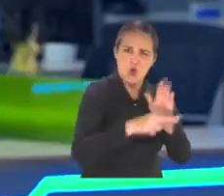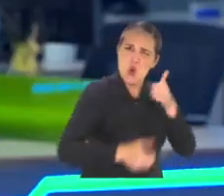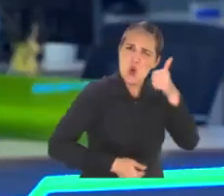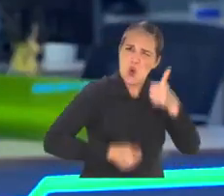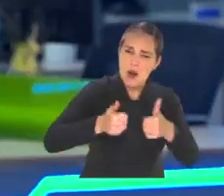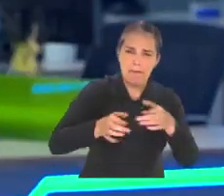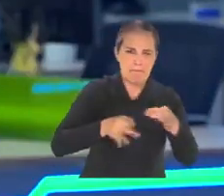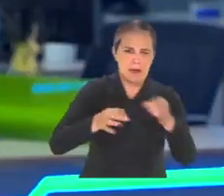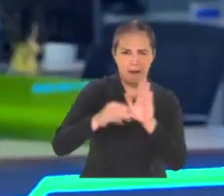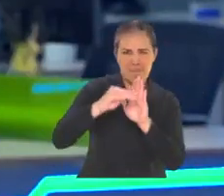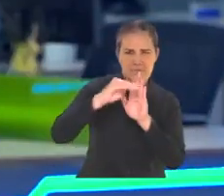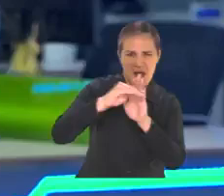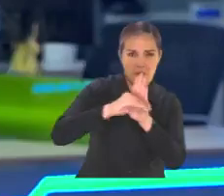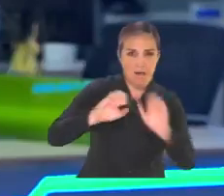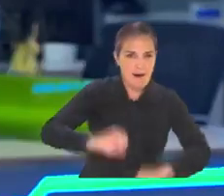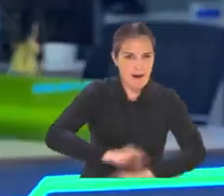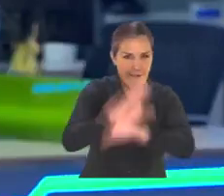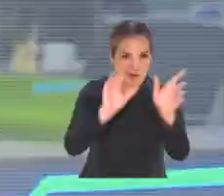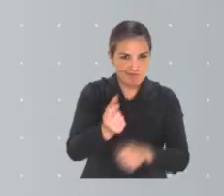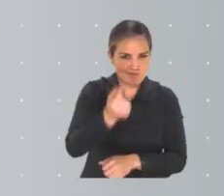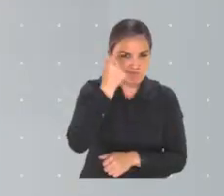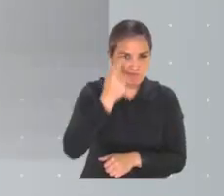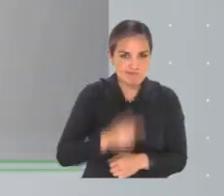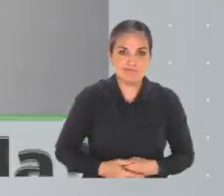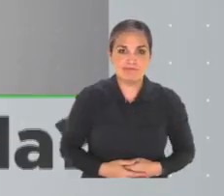paso lo que deben entender de esta información.